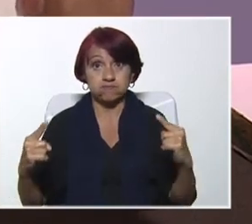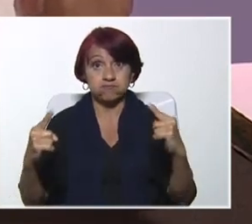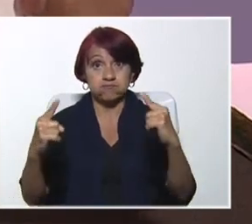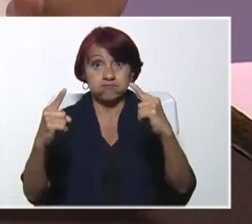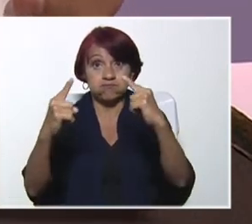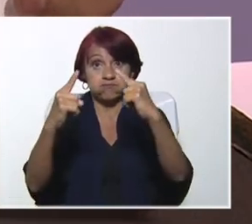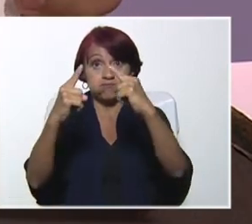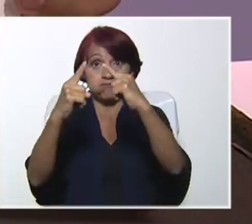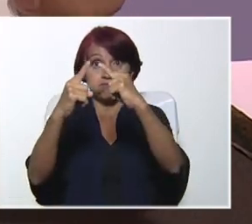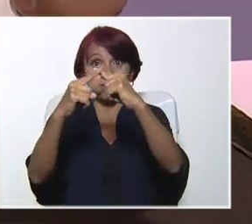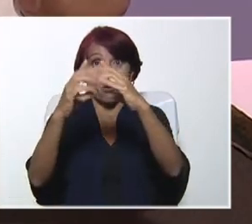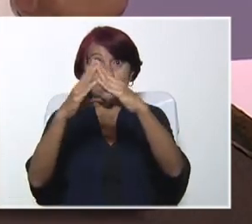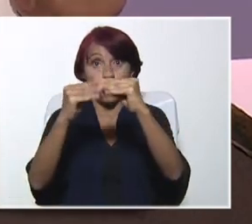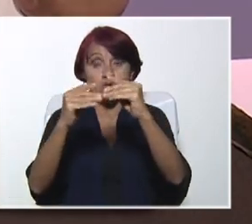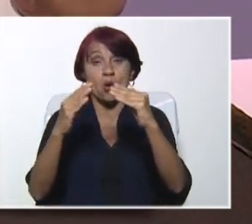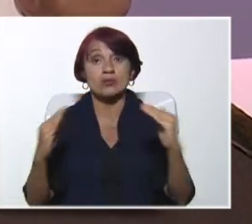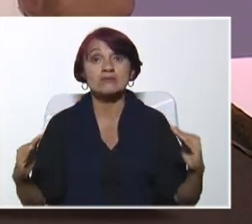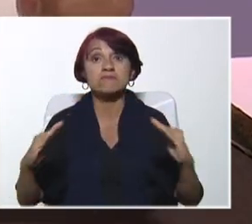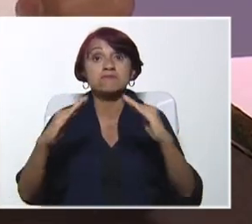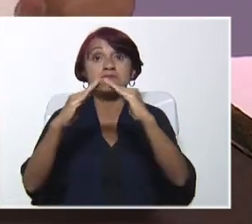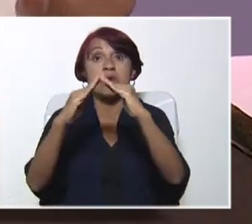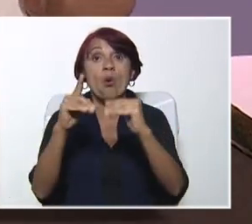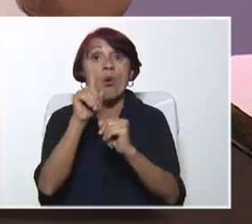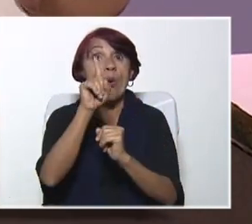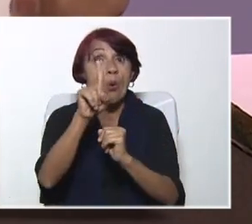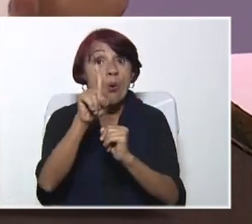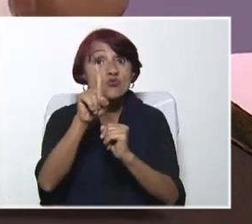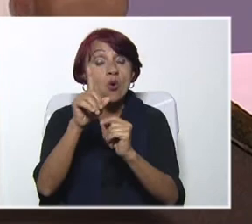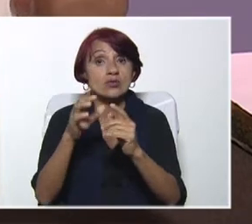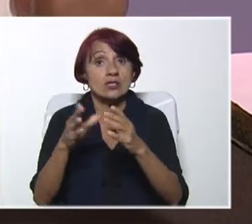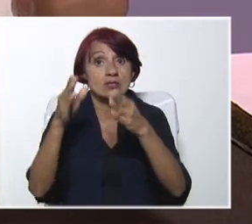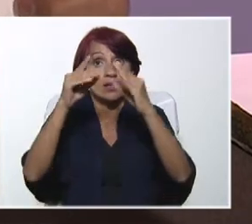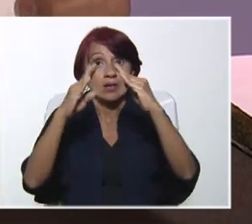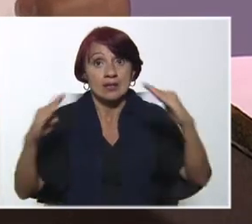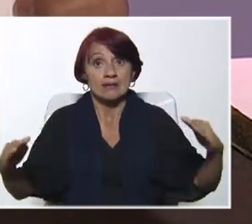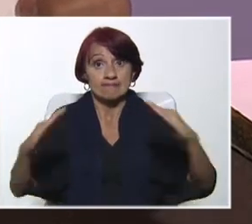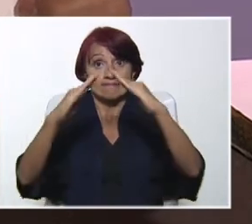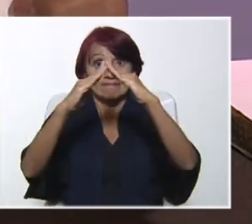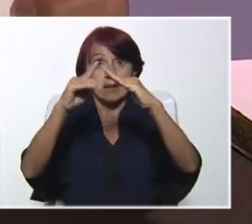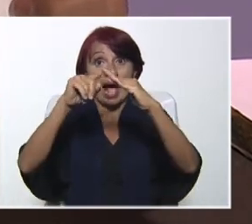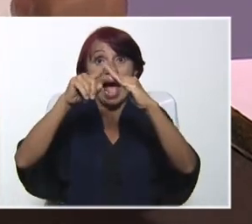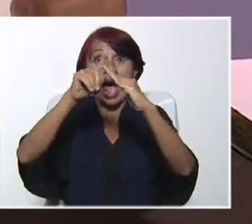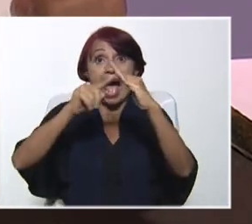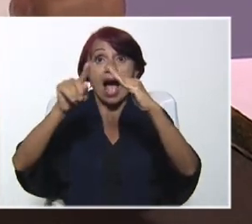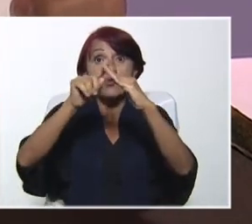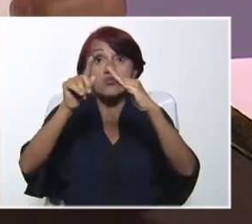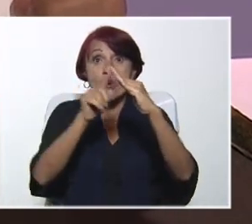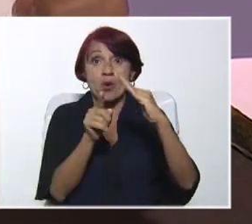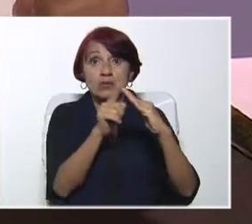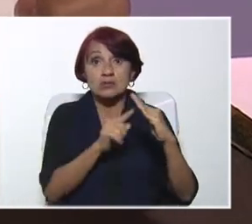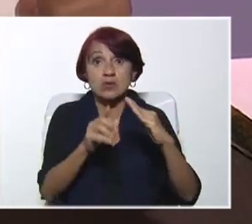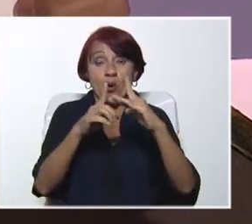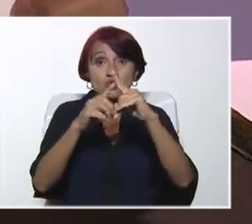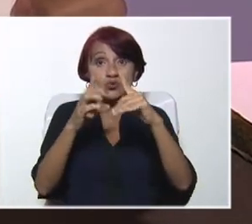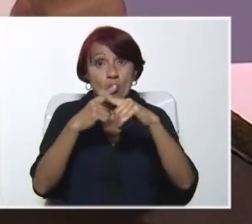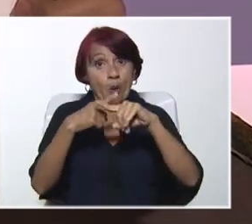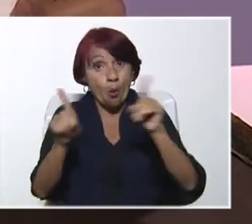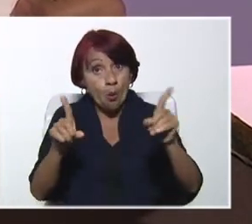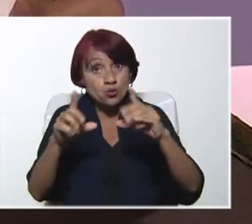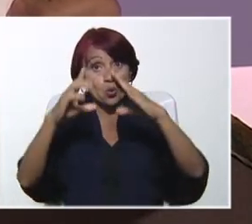B'C' en uno de sus lados, y esto nos da otro